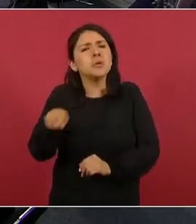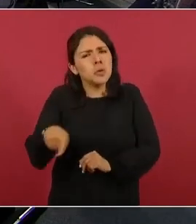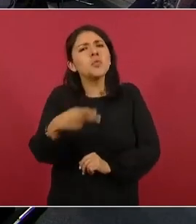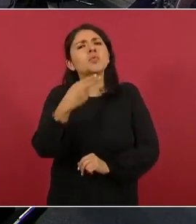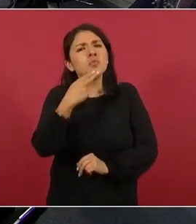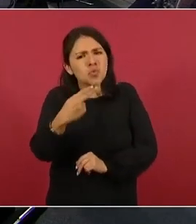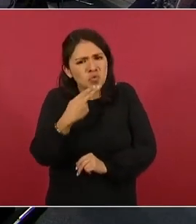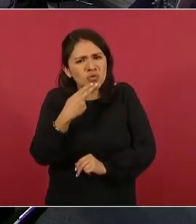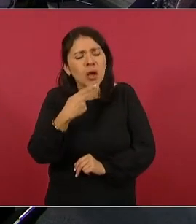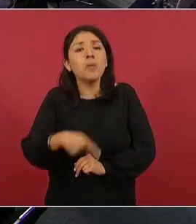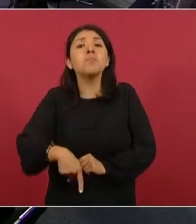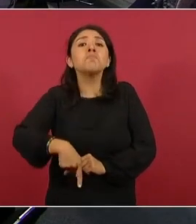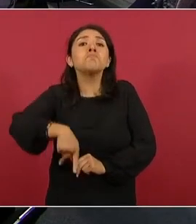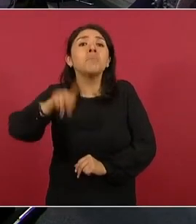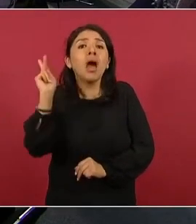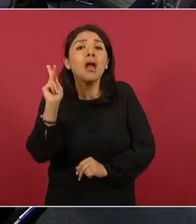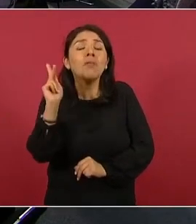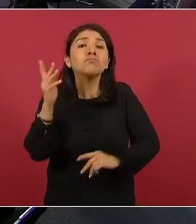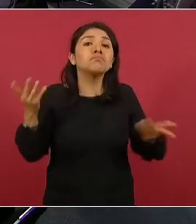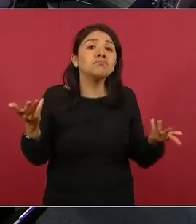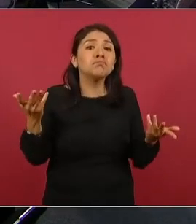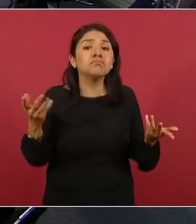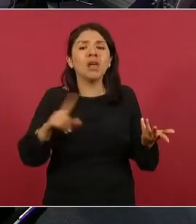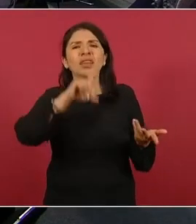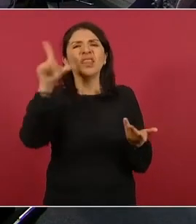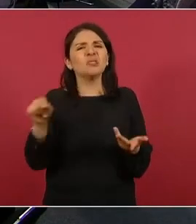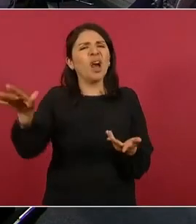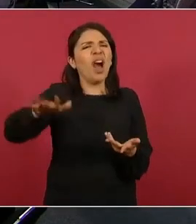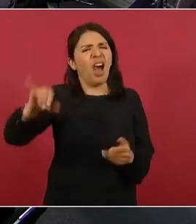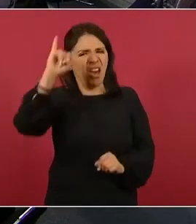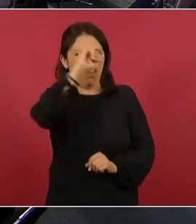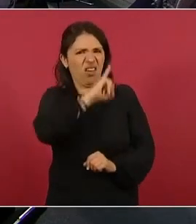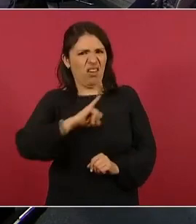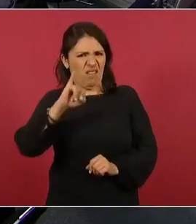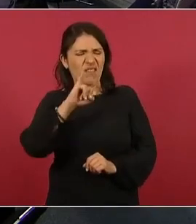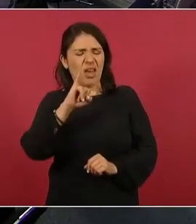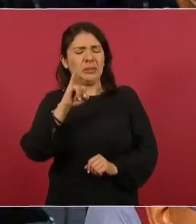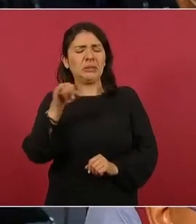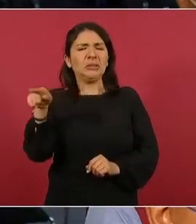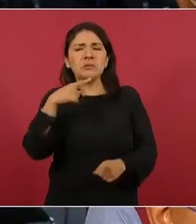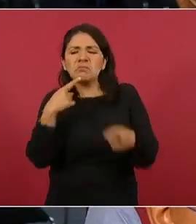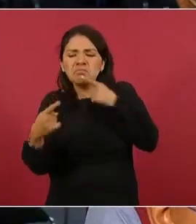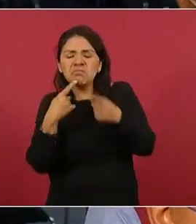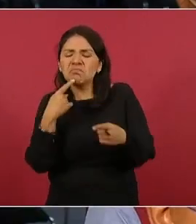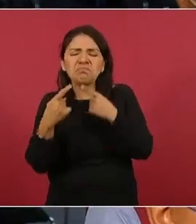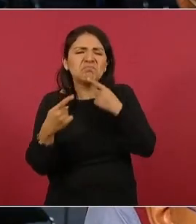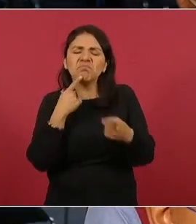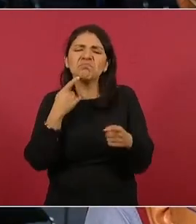pero luego los Tatich, así les dicen los jefes, dijeron